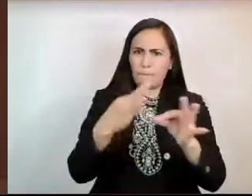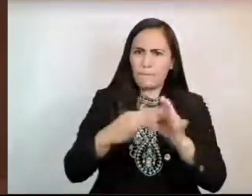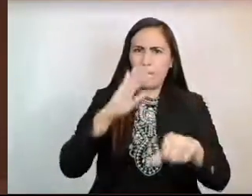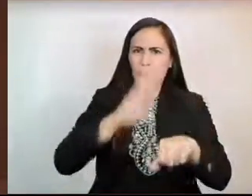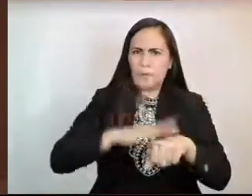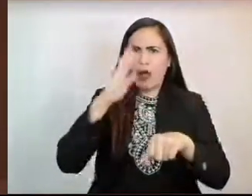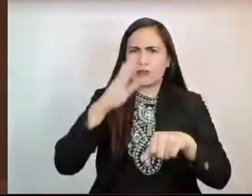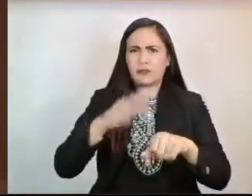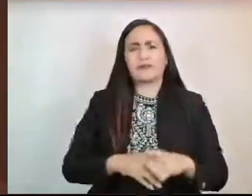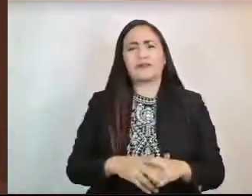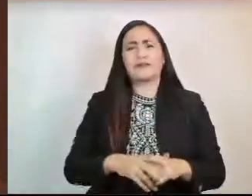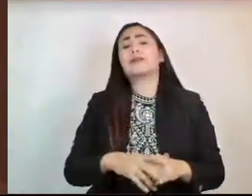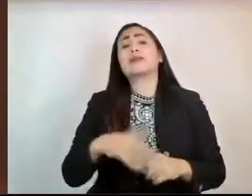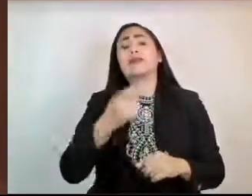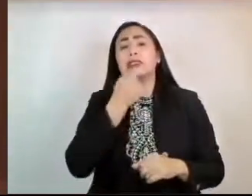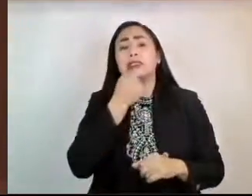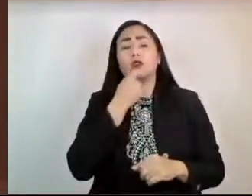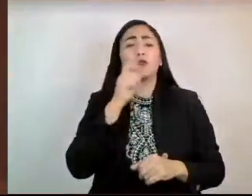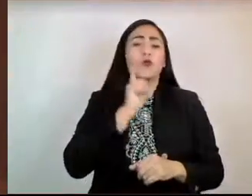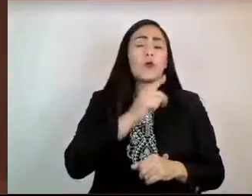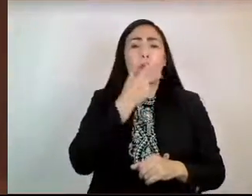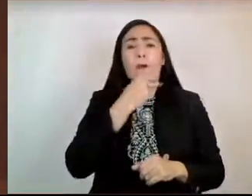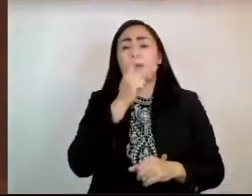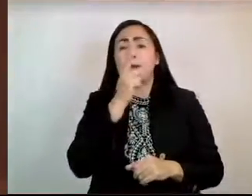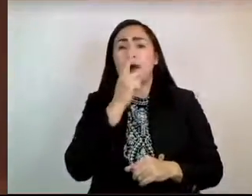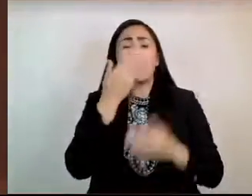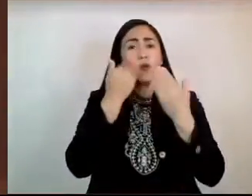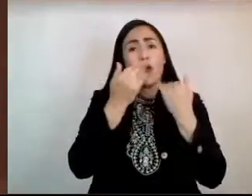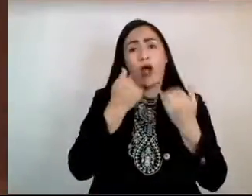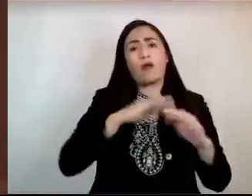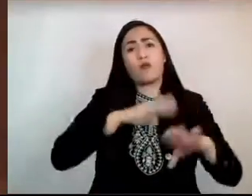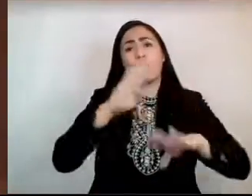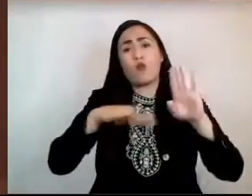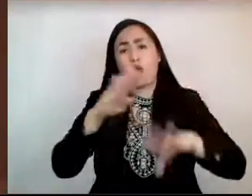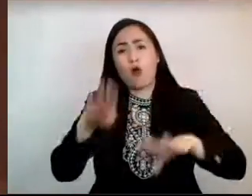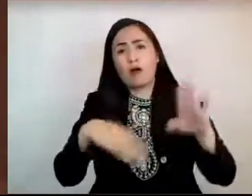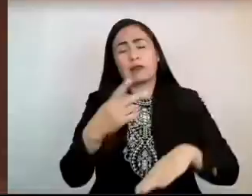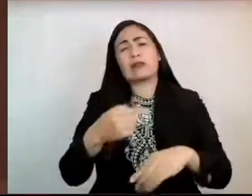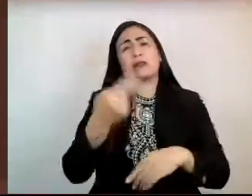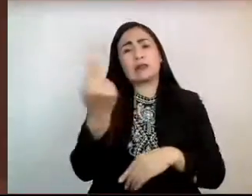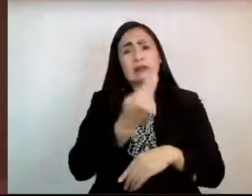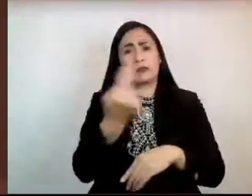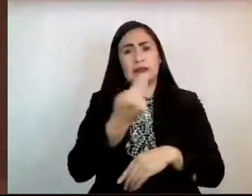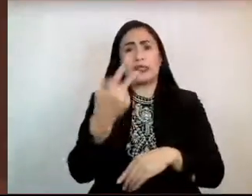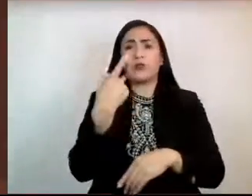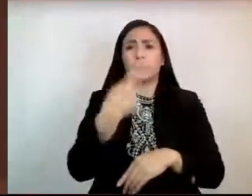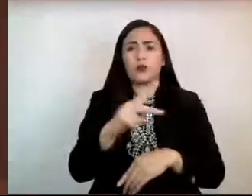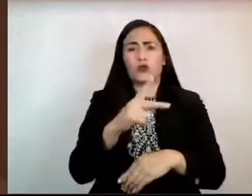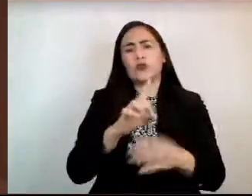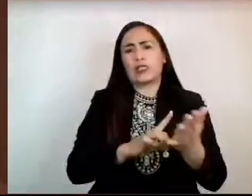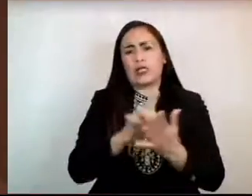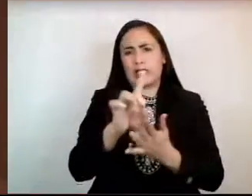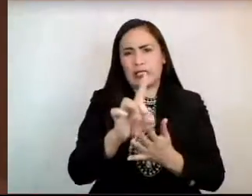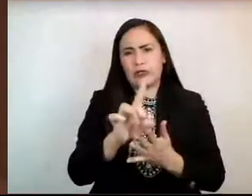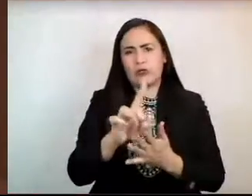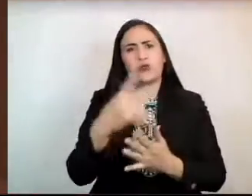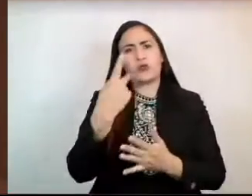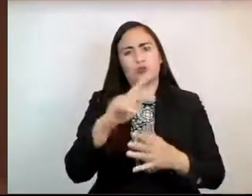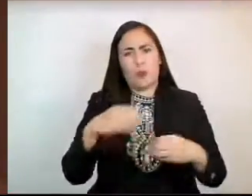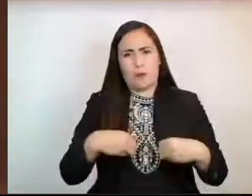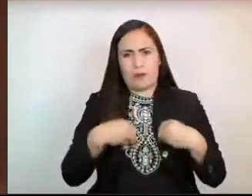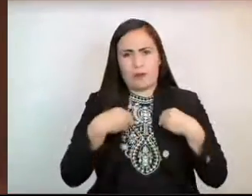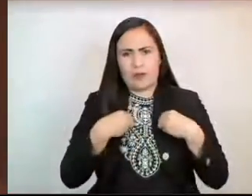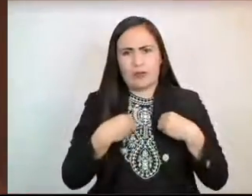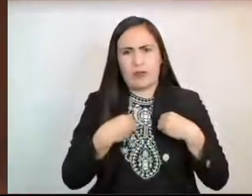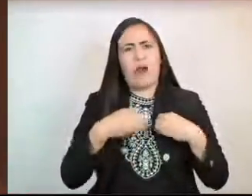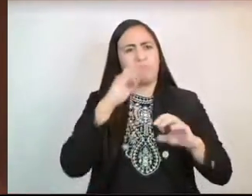que la niñez huérfana habite en familia y sea restaurados sus corazones y su vida de forma integral y